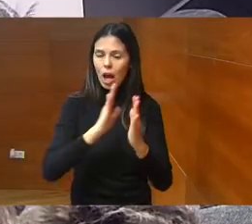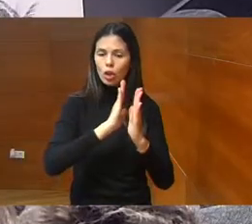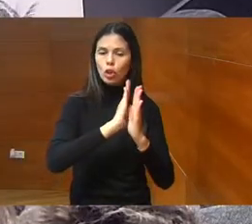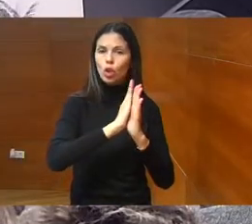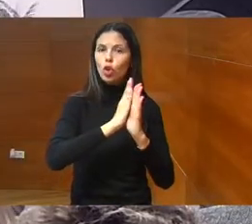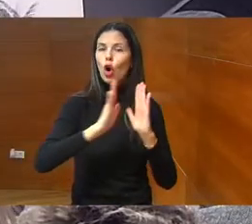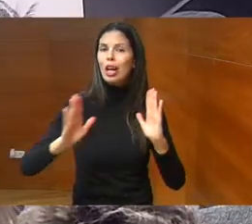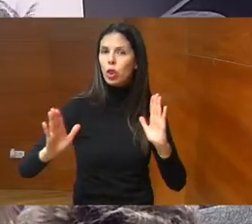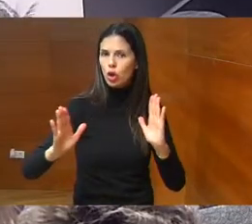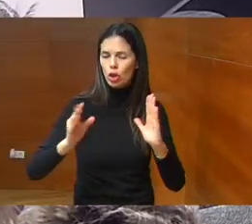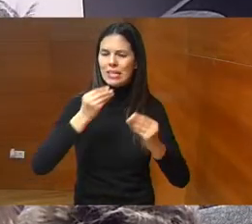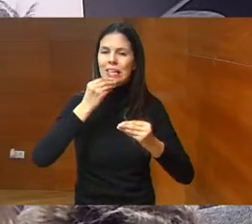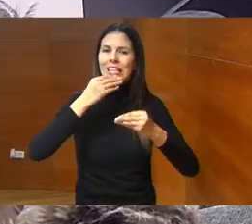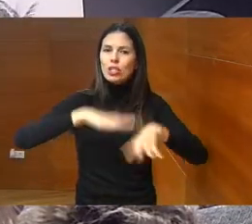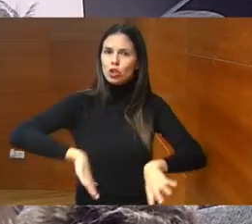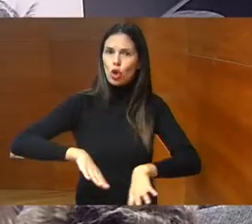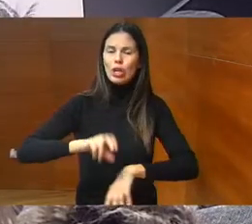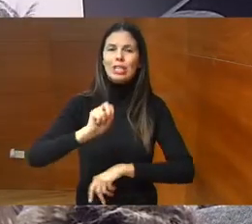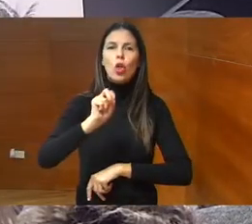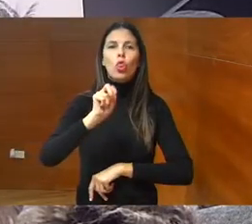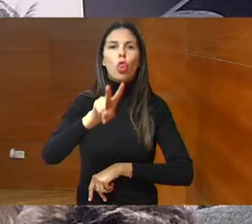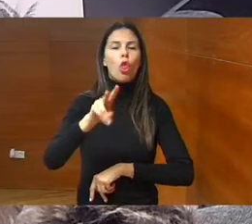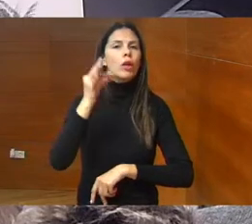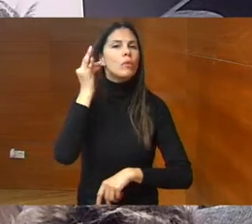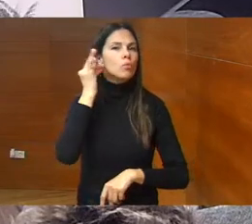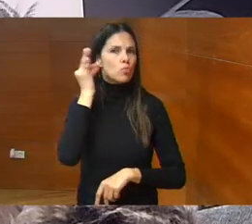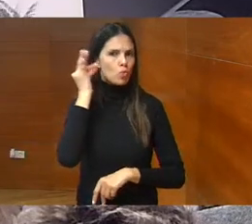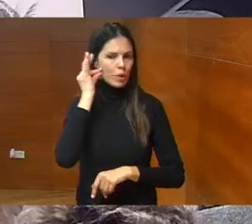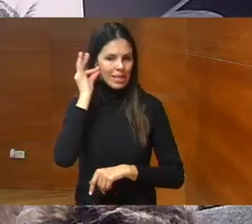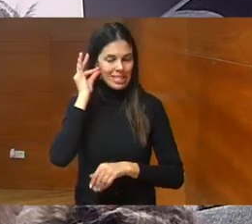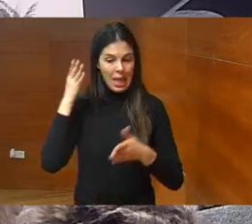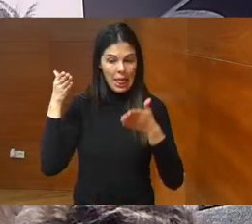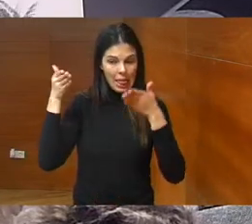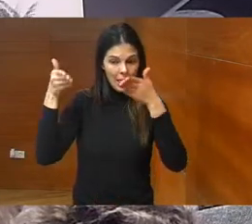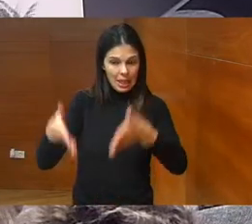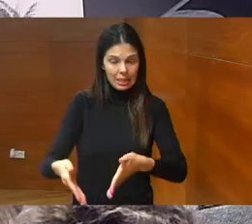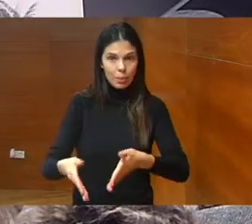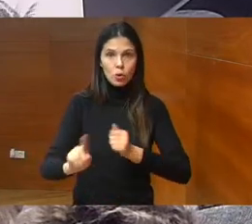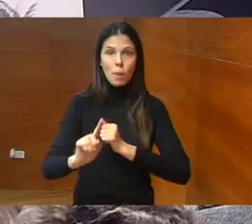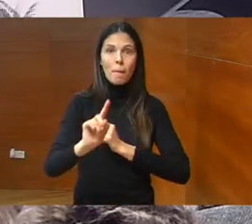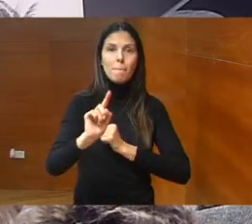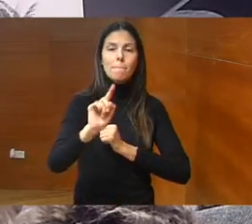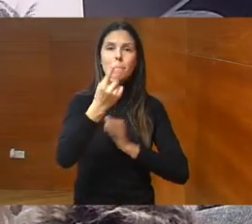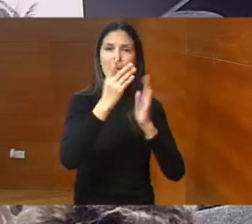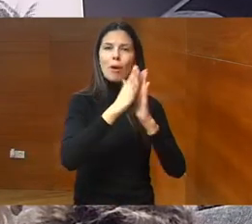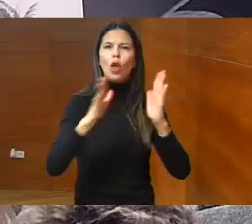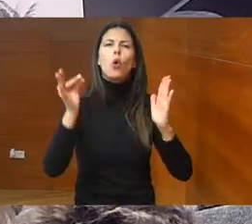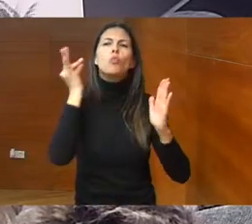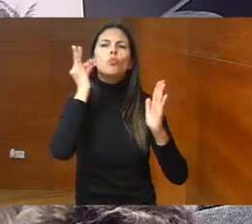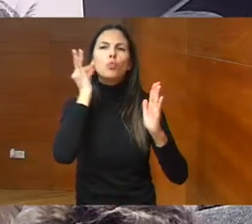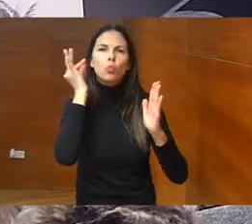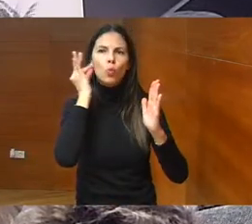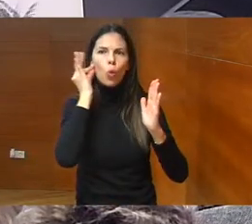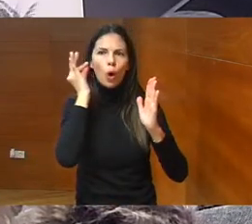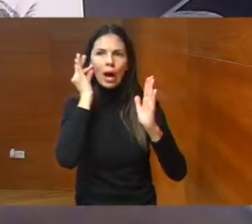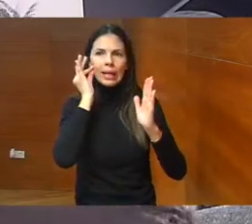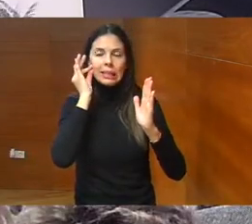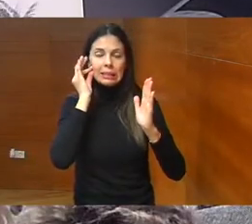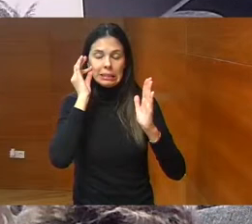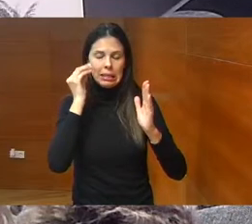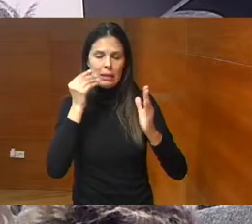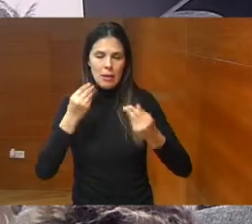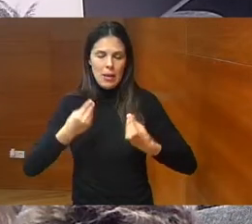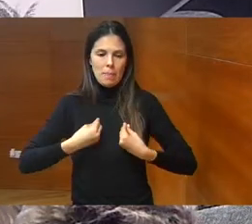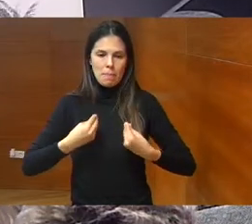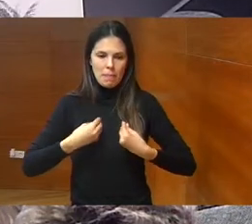con historias de doce mulleres en esta primera colección en muelleres que en algún punto de asoa